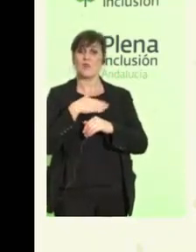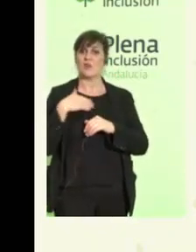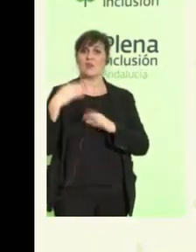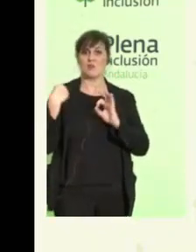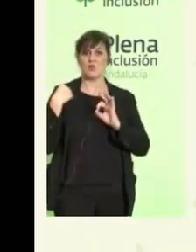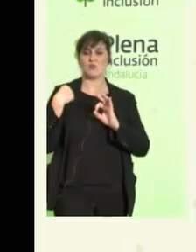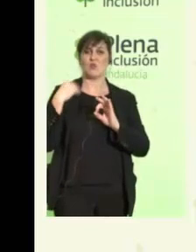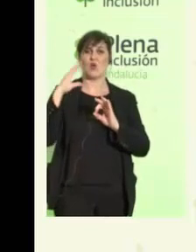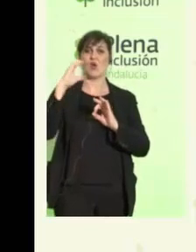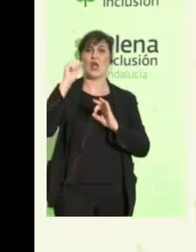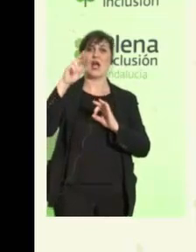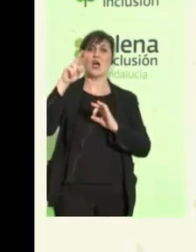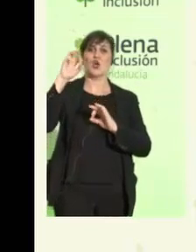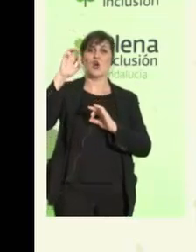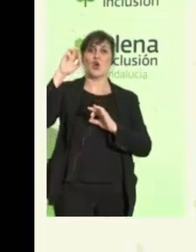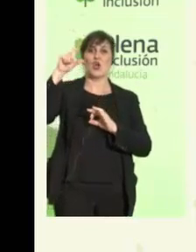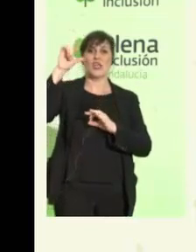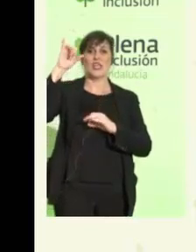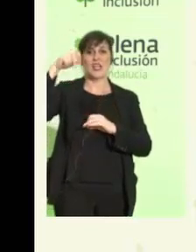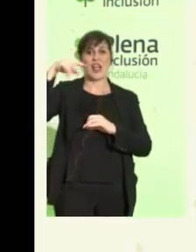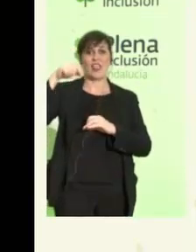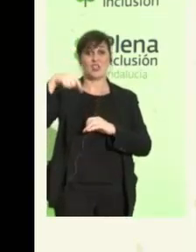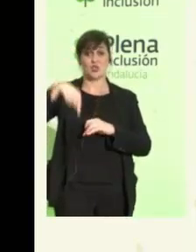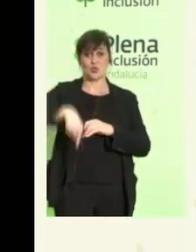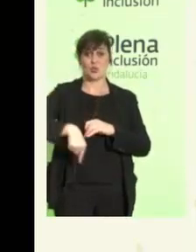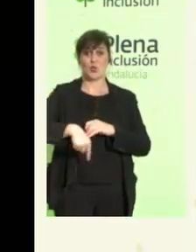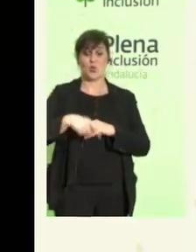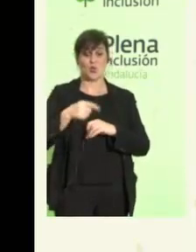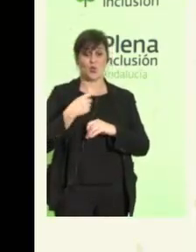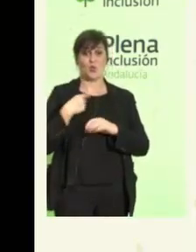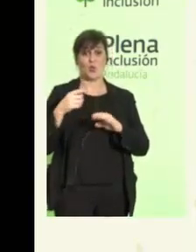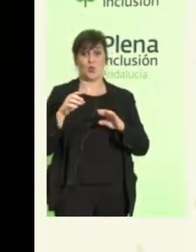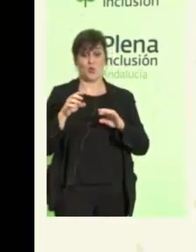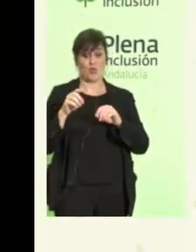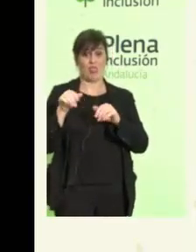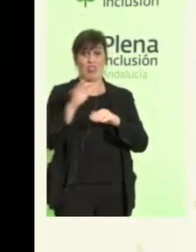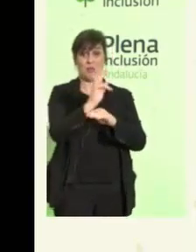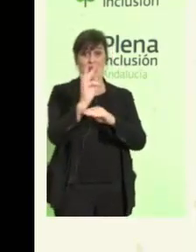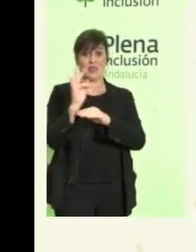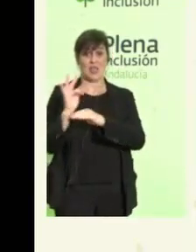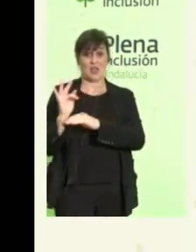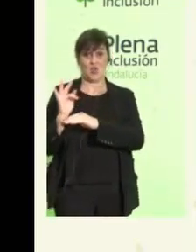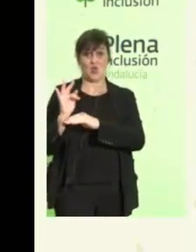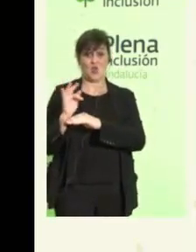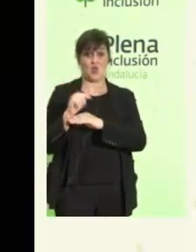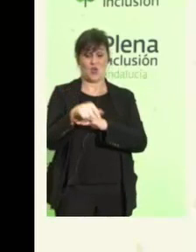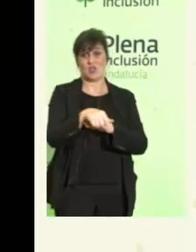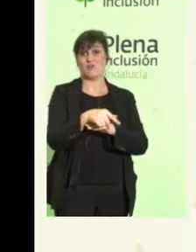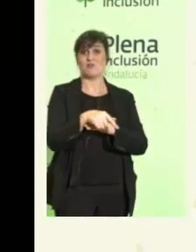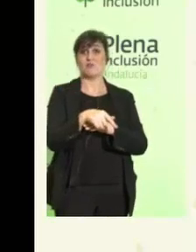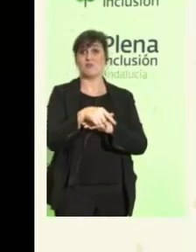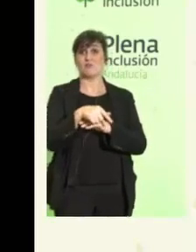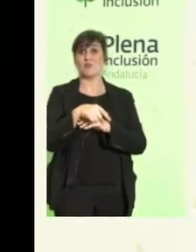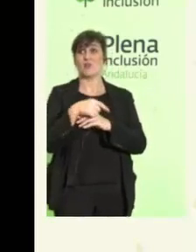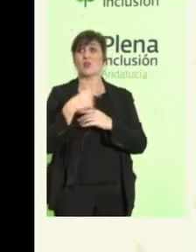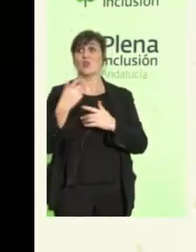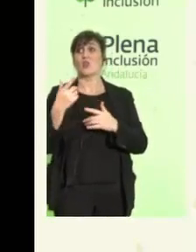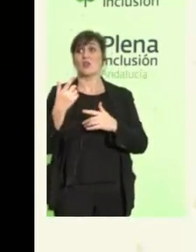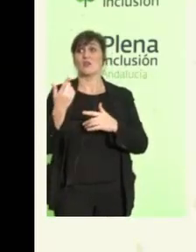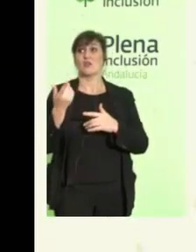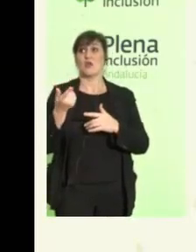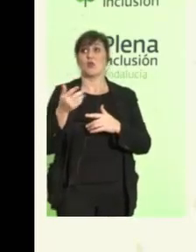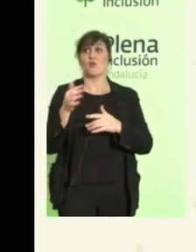en Carolina del Sur, en el cementerio, en la parcela del cementerio. Así que hay un funeral